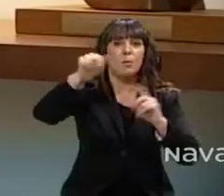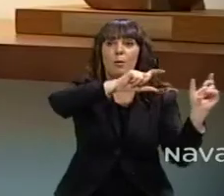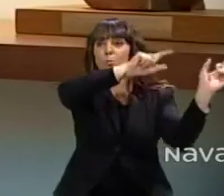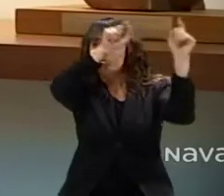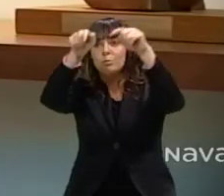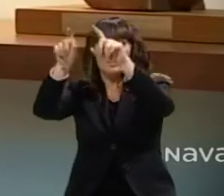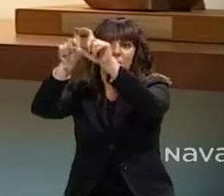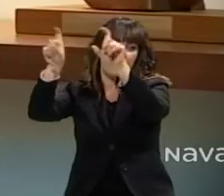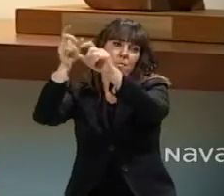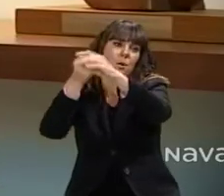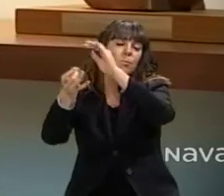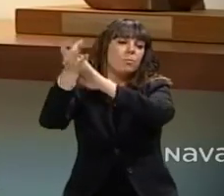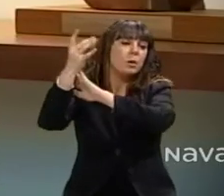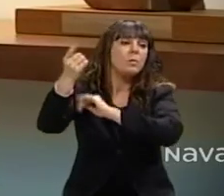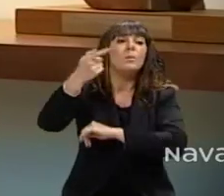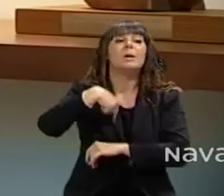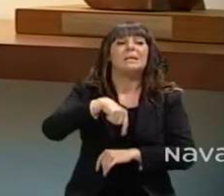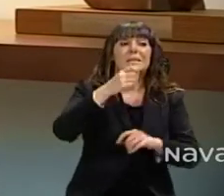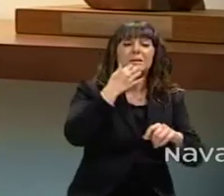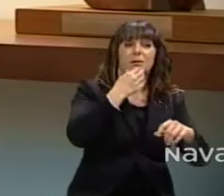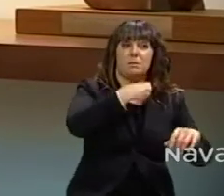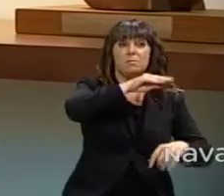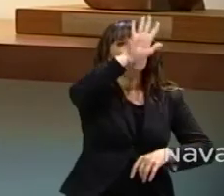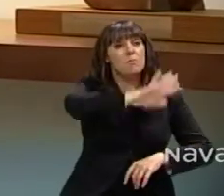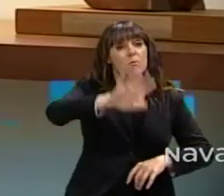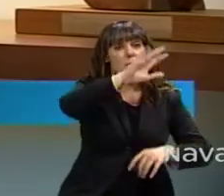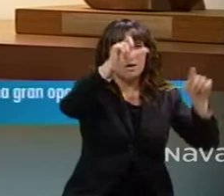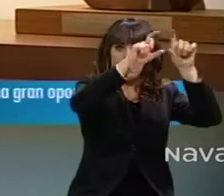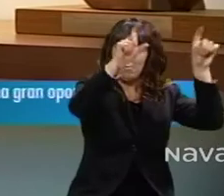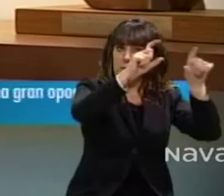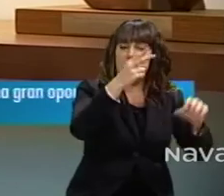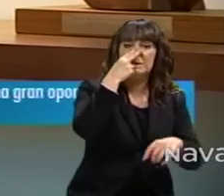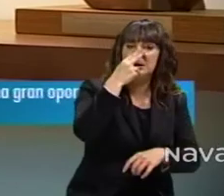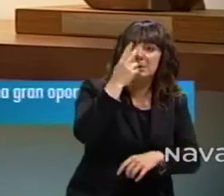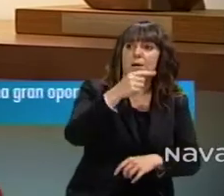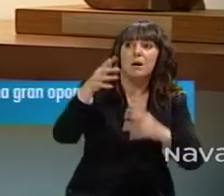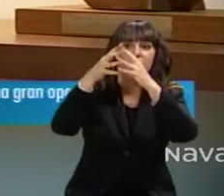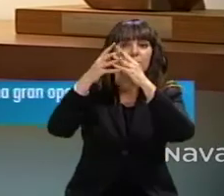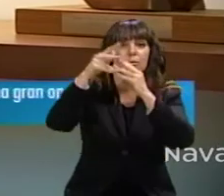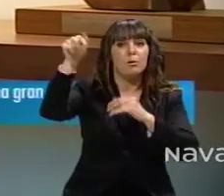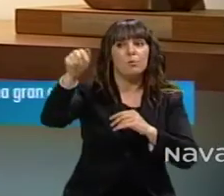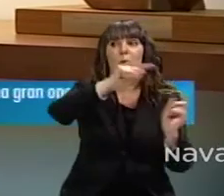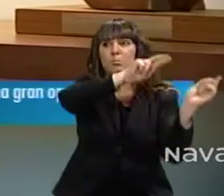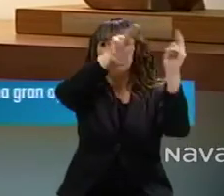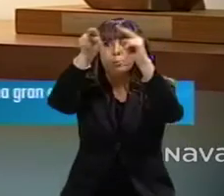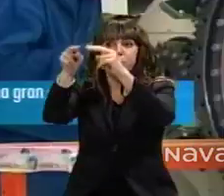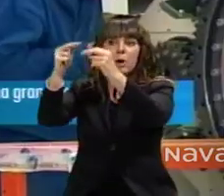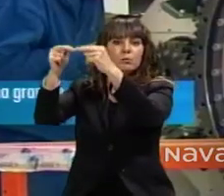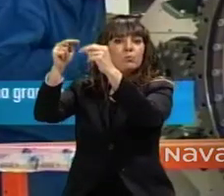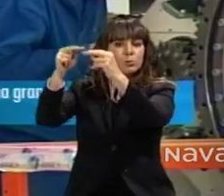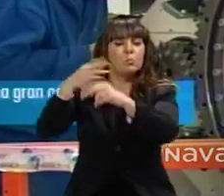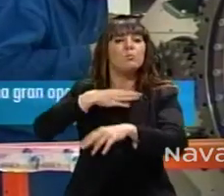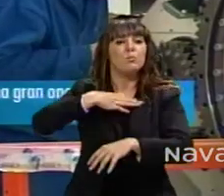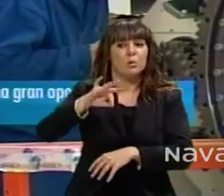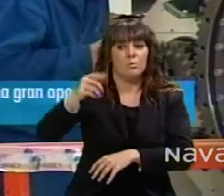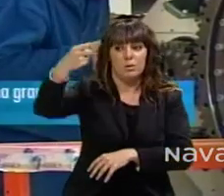el interés de trabajar con nosotros cuenta con todo un equipo de gente que está preparada y que está dispuesta a